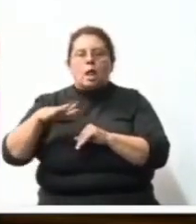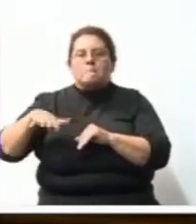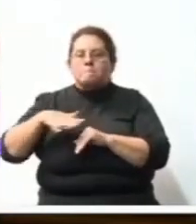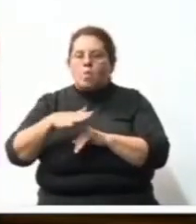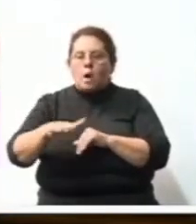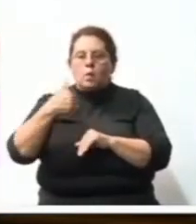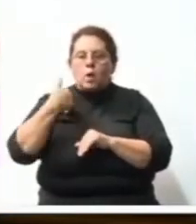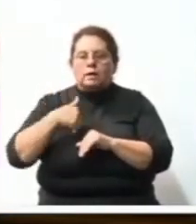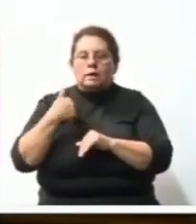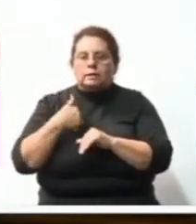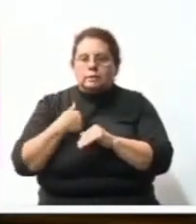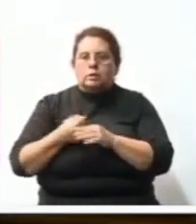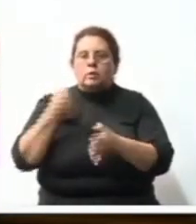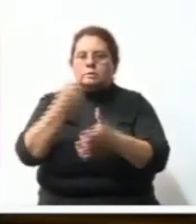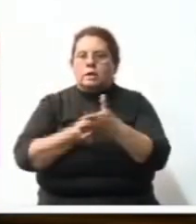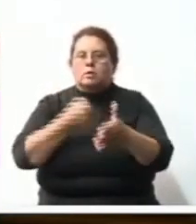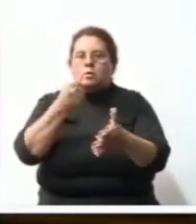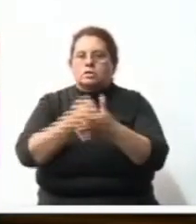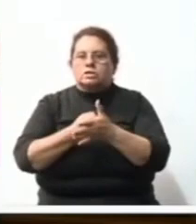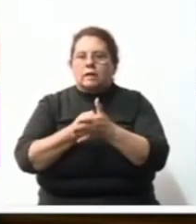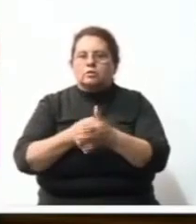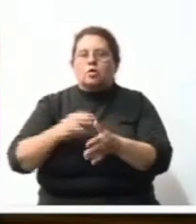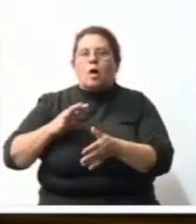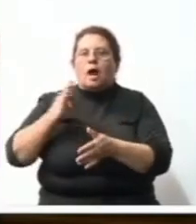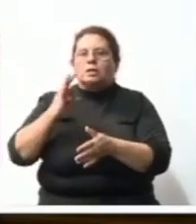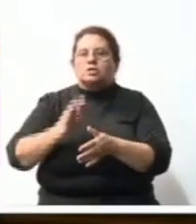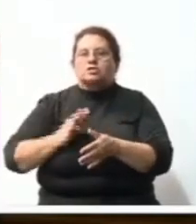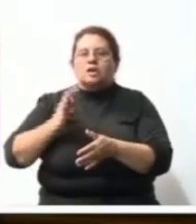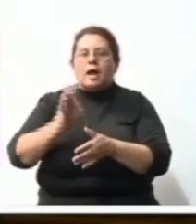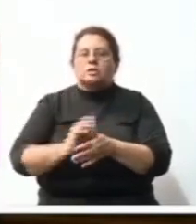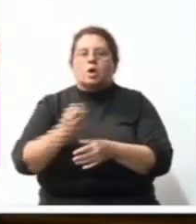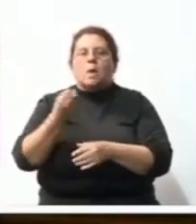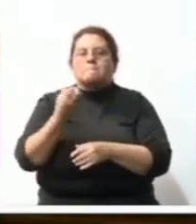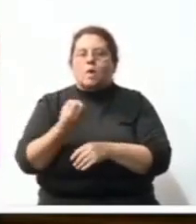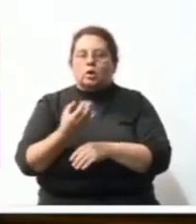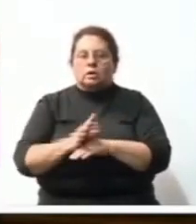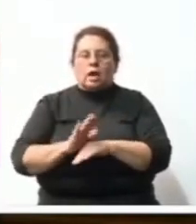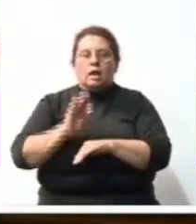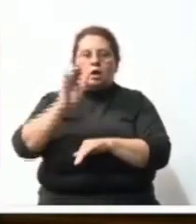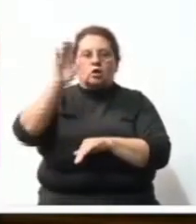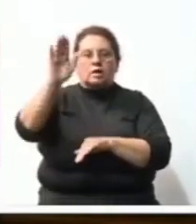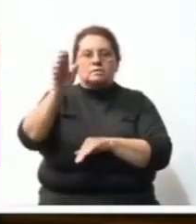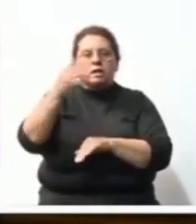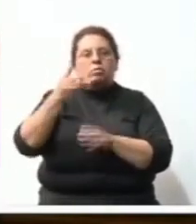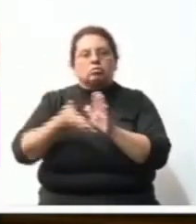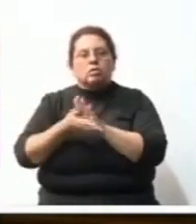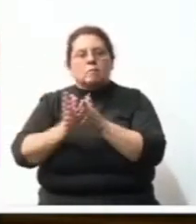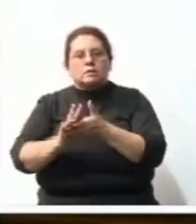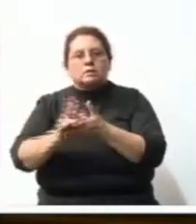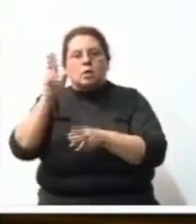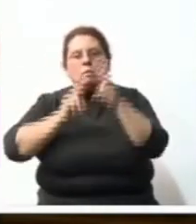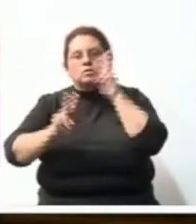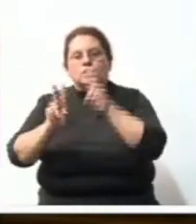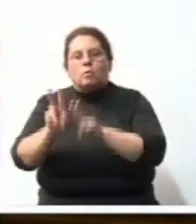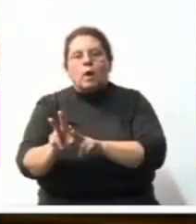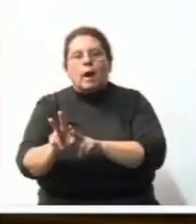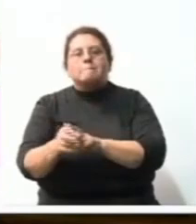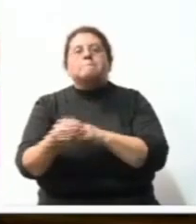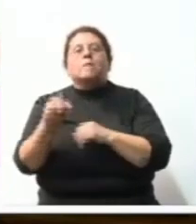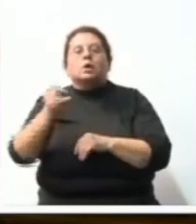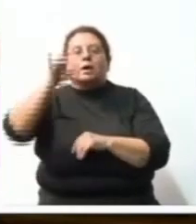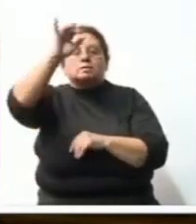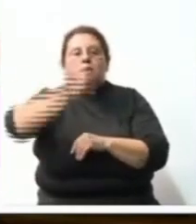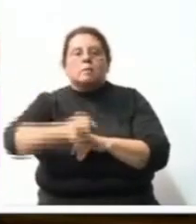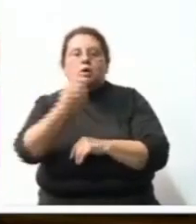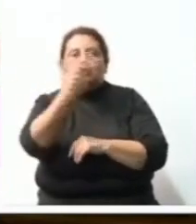como fue durante décadas porque a los nazis les va a pasar donde los vayan los iremos a buscar y Porque sí porque son 30.000